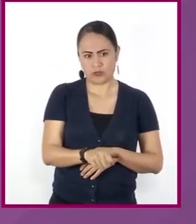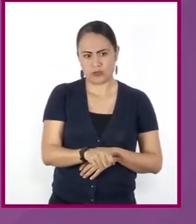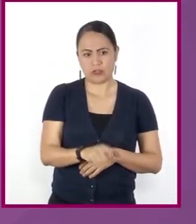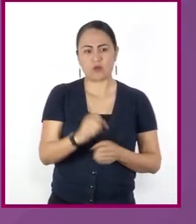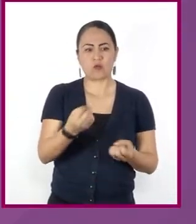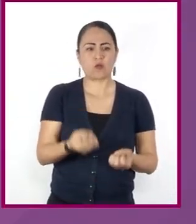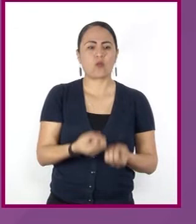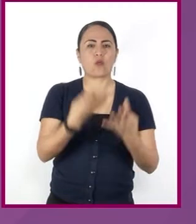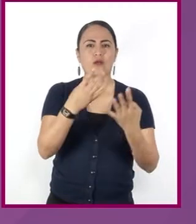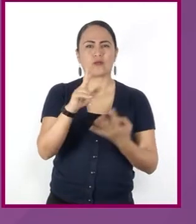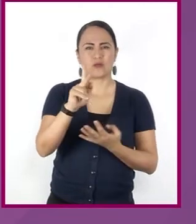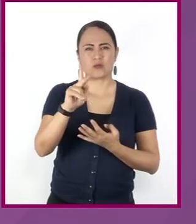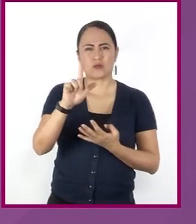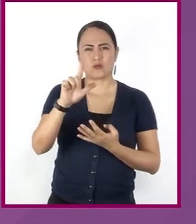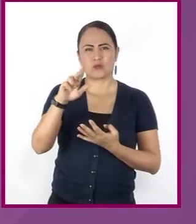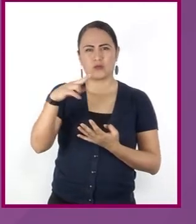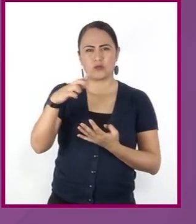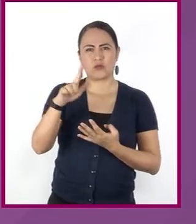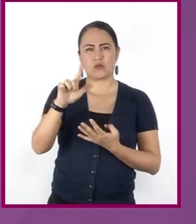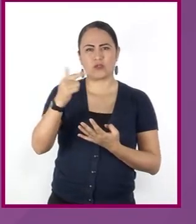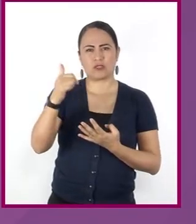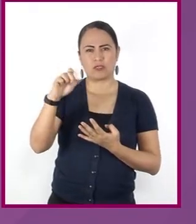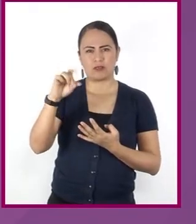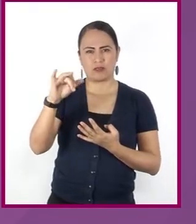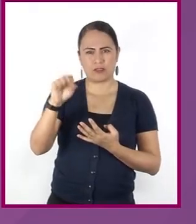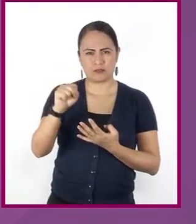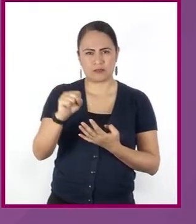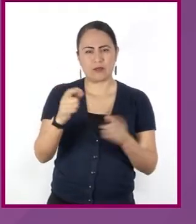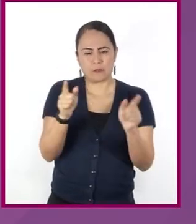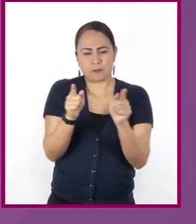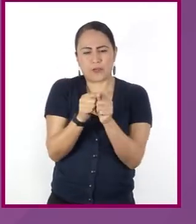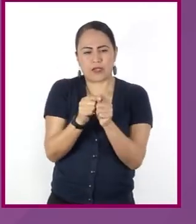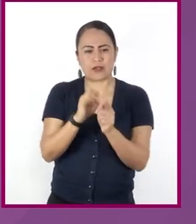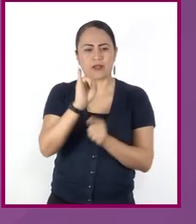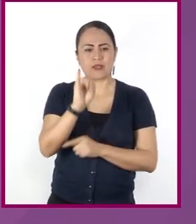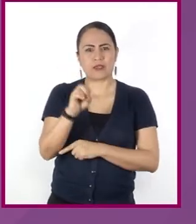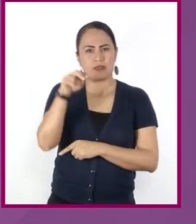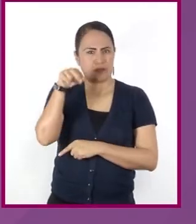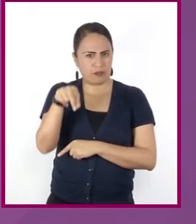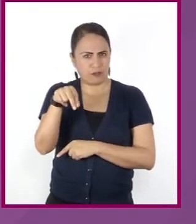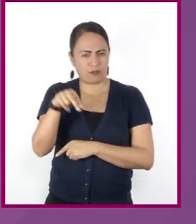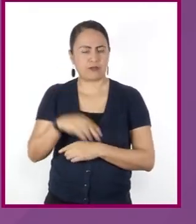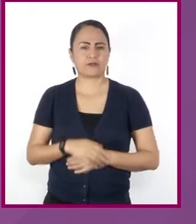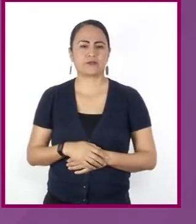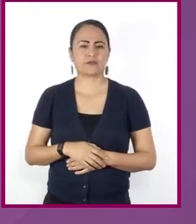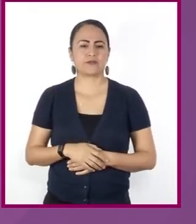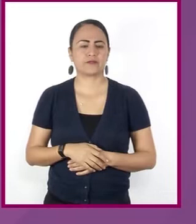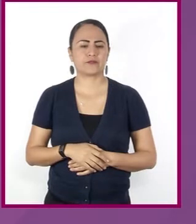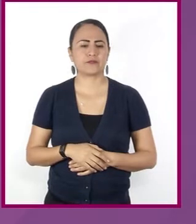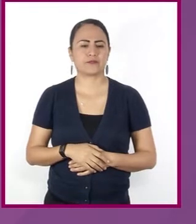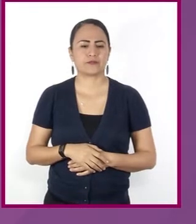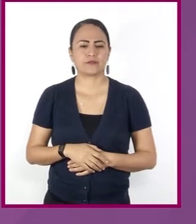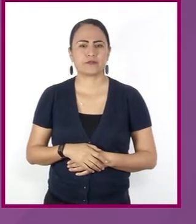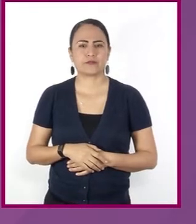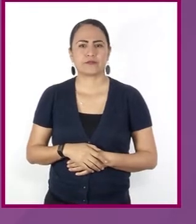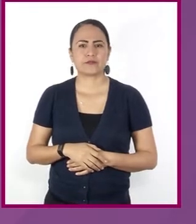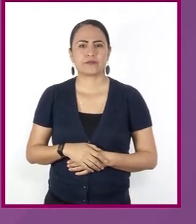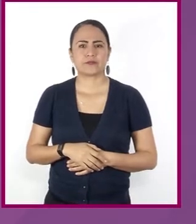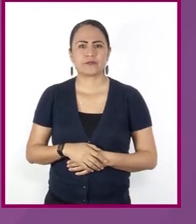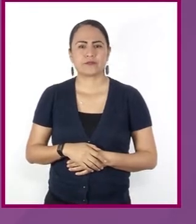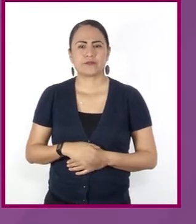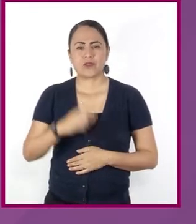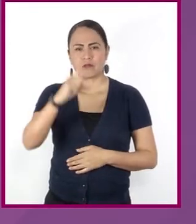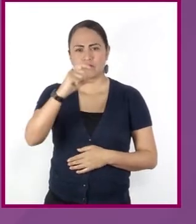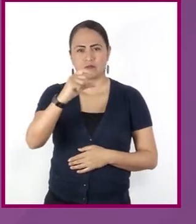los clavos en pulgadas, sabemos que las pulgadas se abrevian como IN. Se han registrado las medidas de los clavos